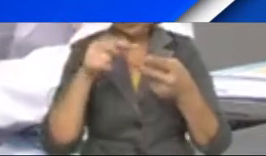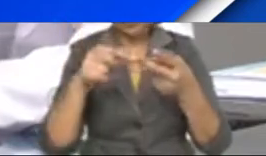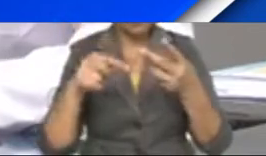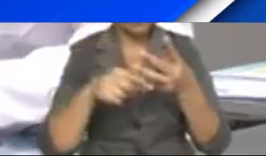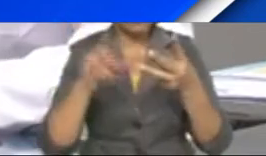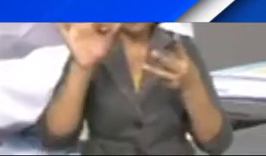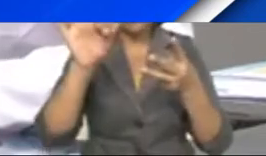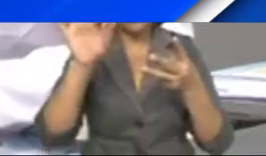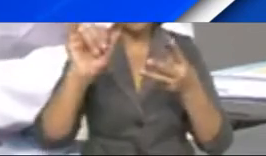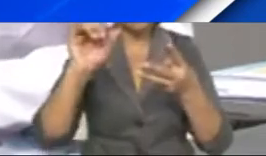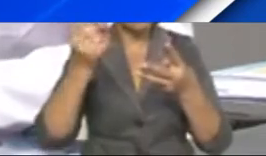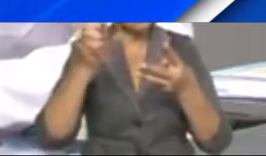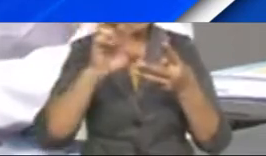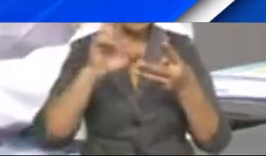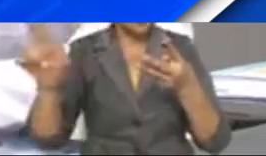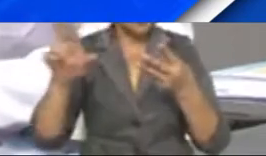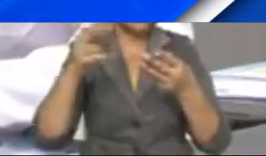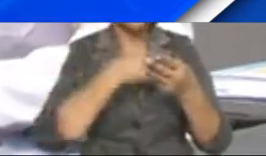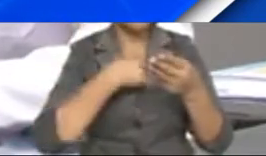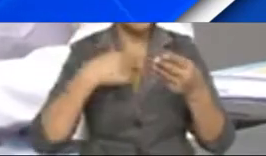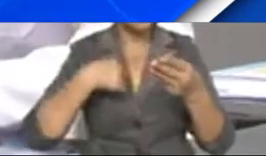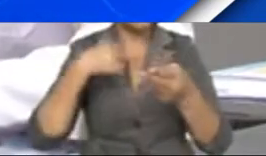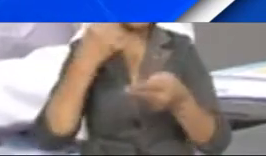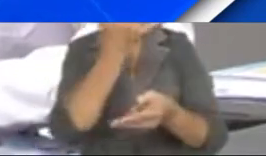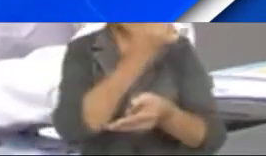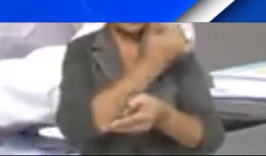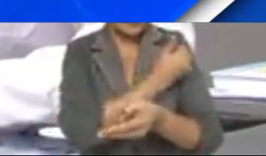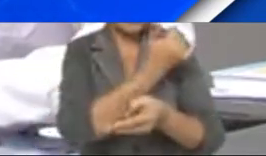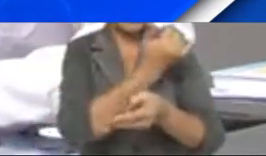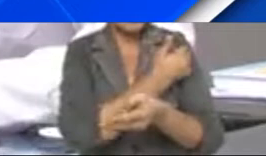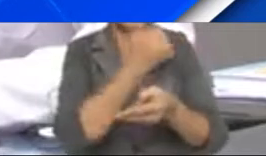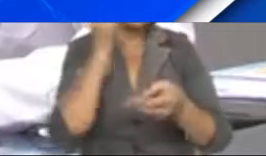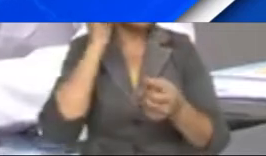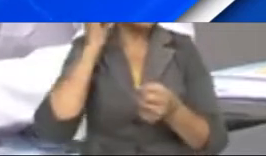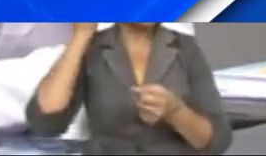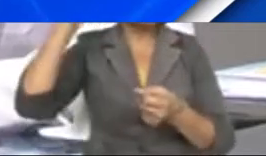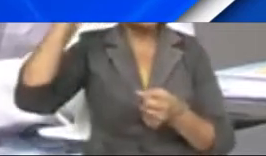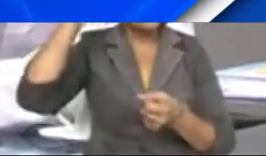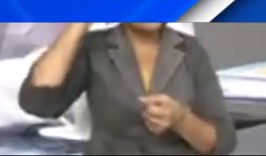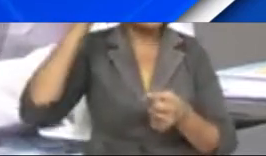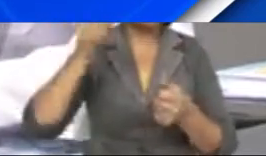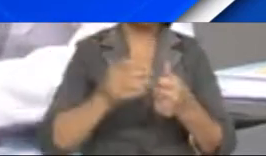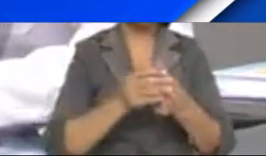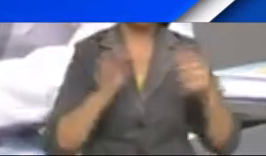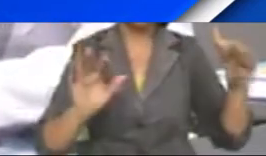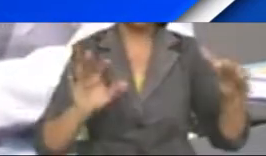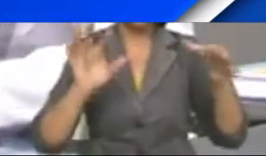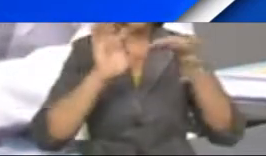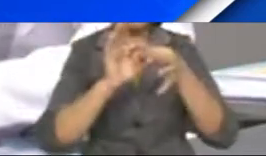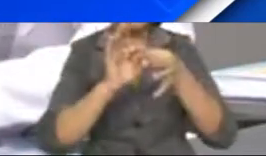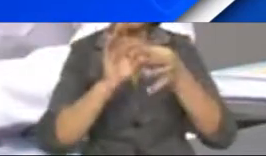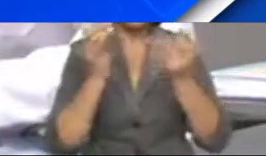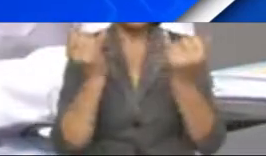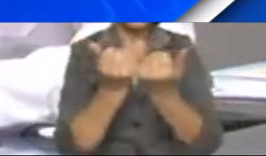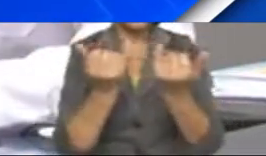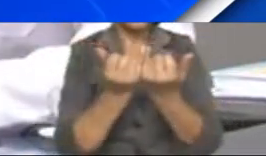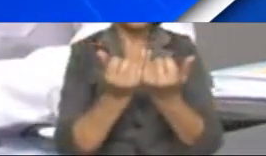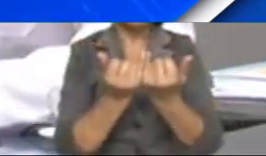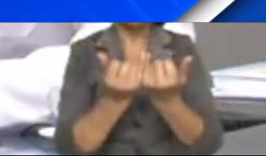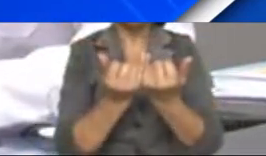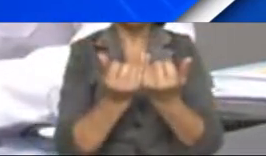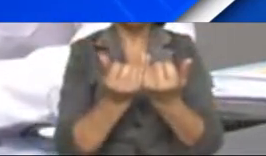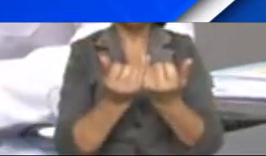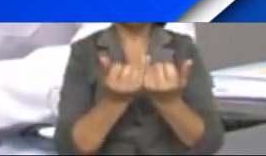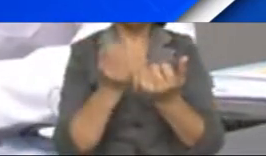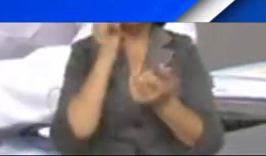Pfizer, que son de las vacunas que estamos aplicando a la población, ¿verdad?, adulta. Adicionalmente, nosotros estamos